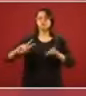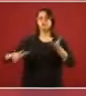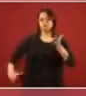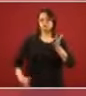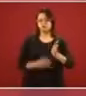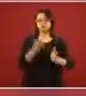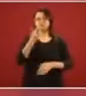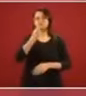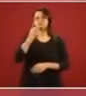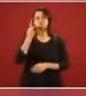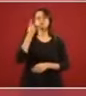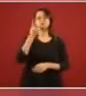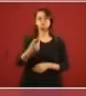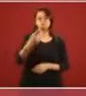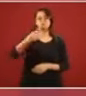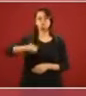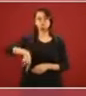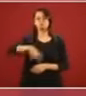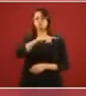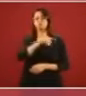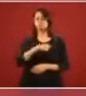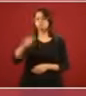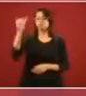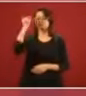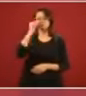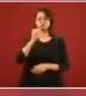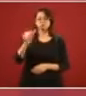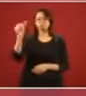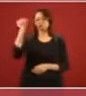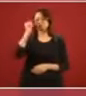estar siempre castigando